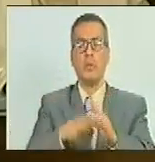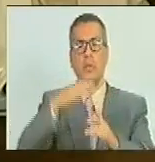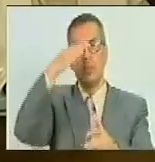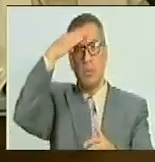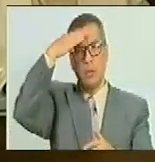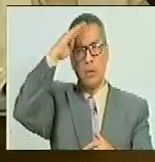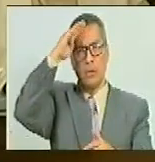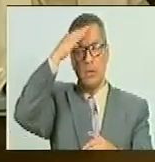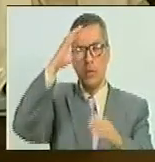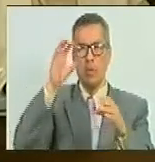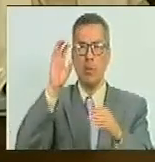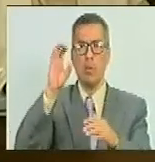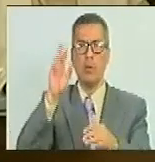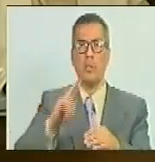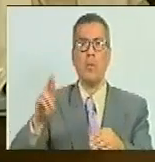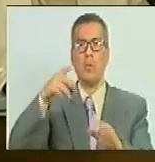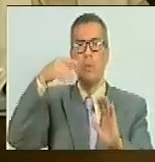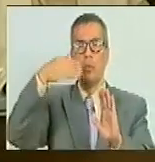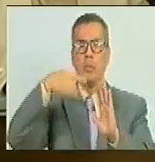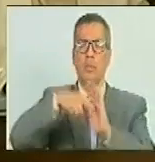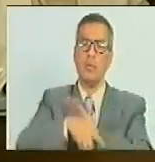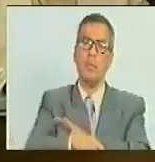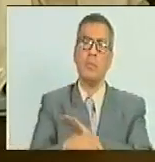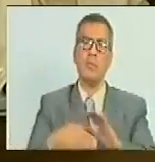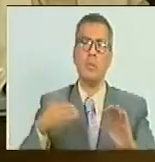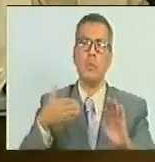Cuba tiene un significado